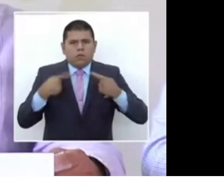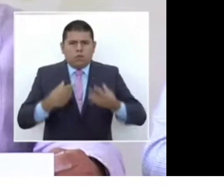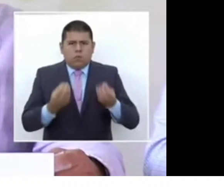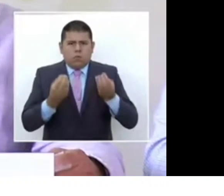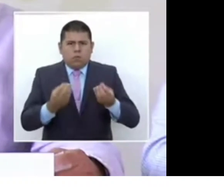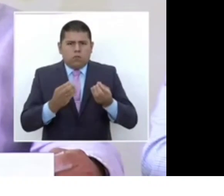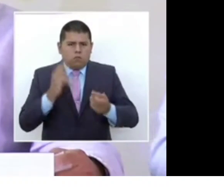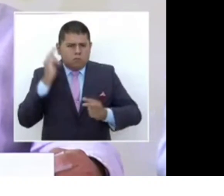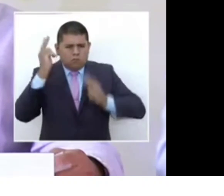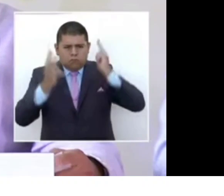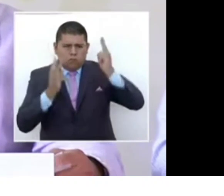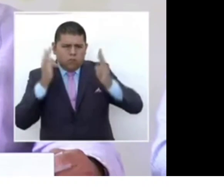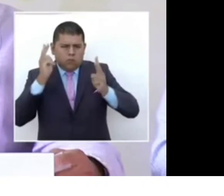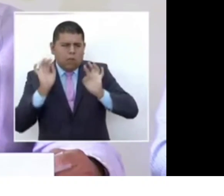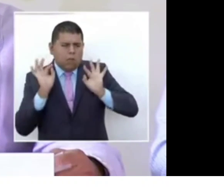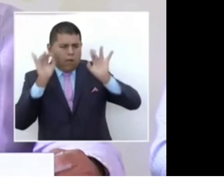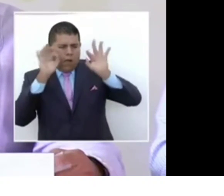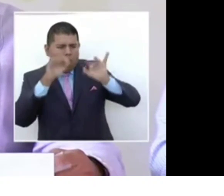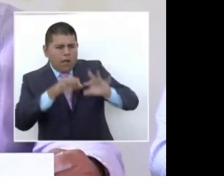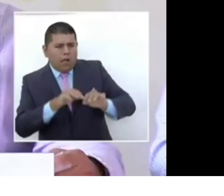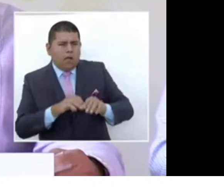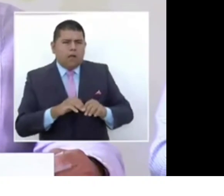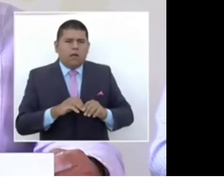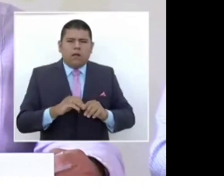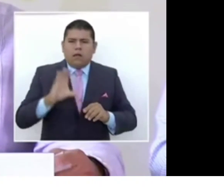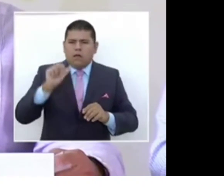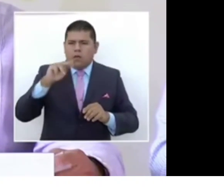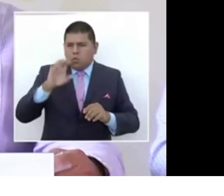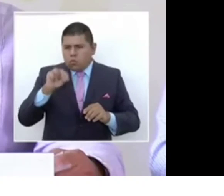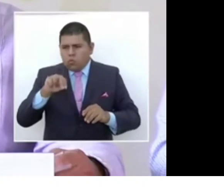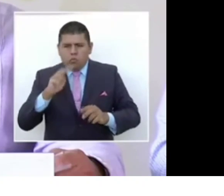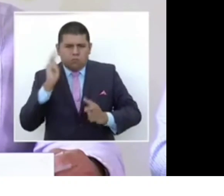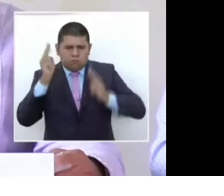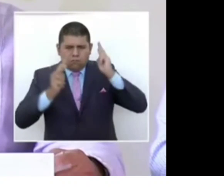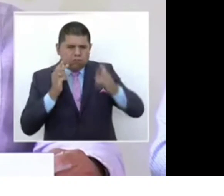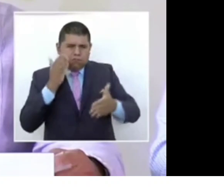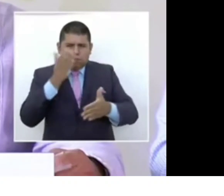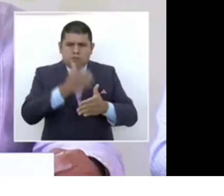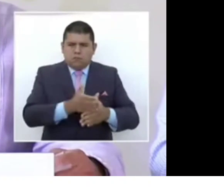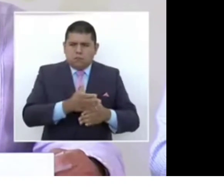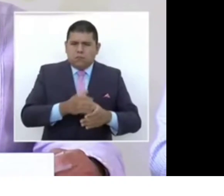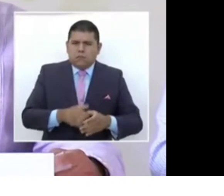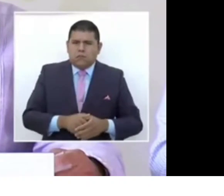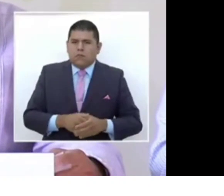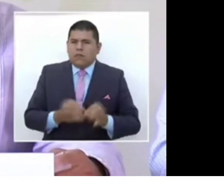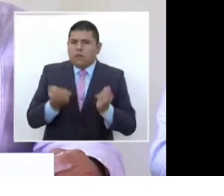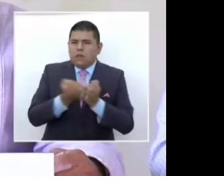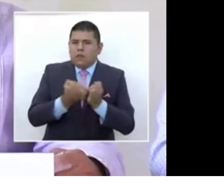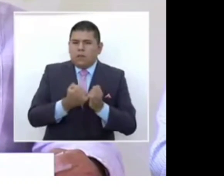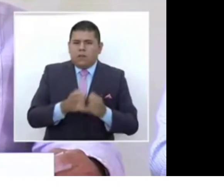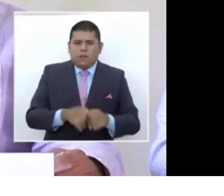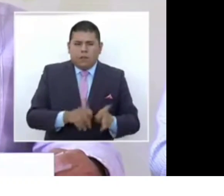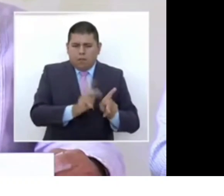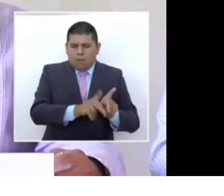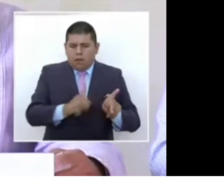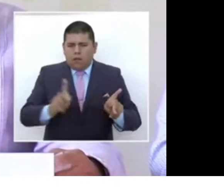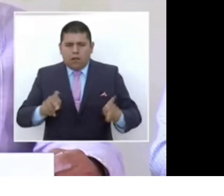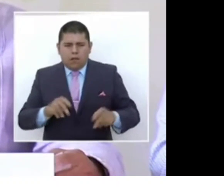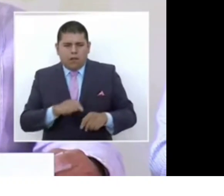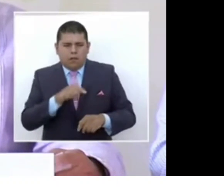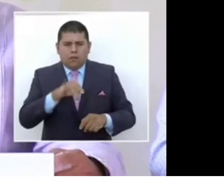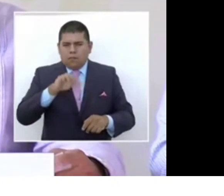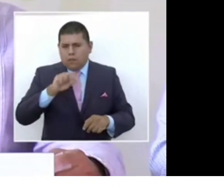turistas a Cancún, a Playa del Carmen, a la Riviera